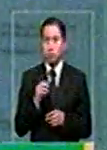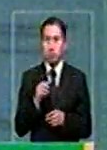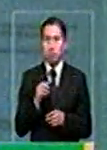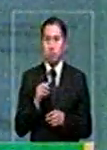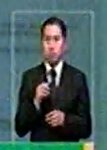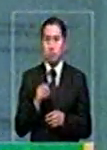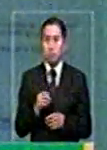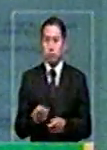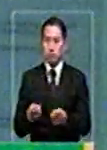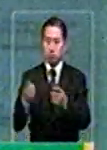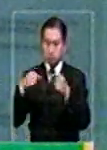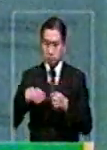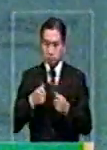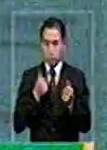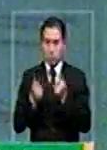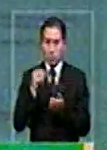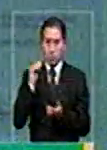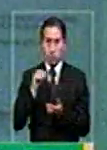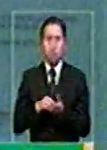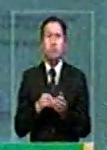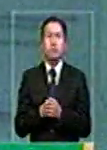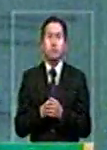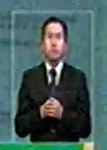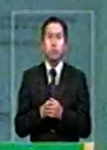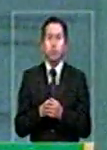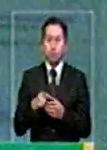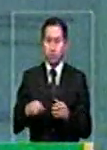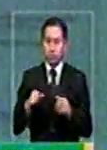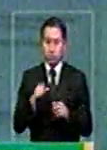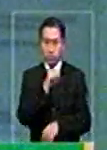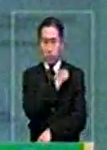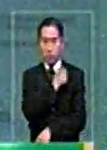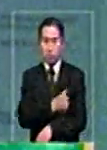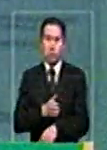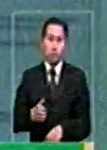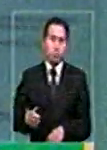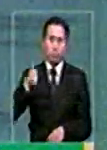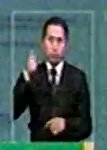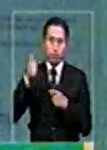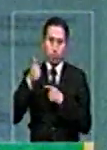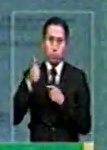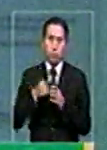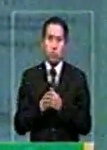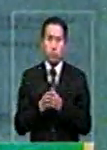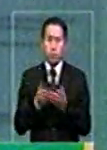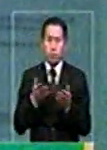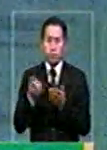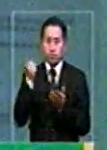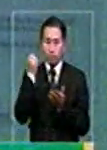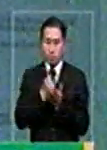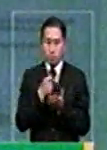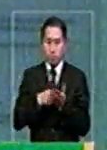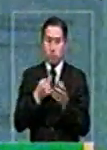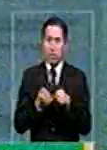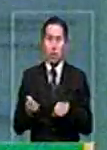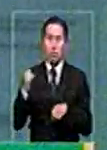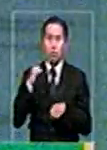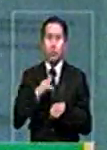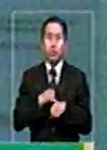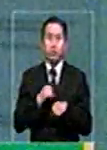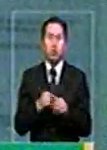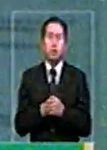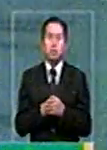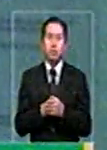Apersonarse en la vía administrativa ante las autoridades superiores, Servicio Notarial de Impuestos